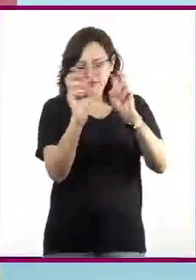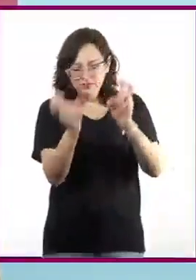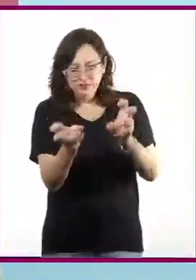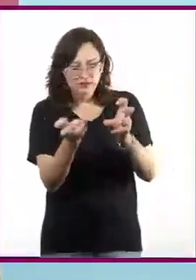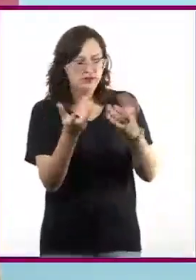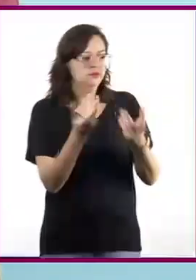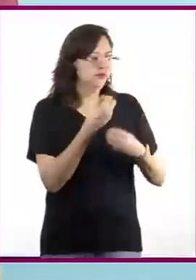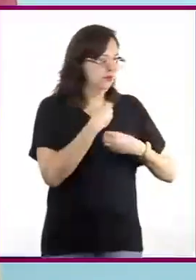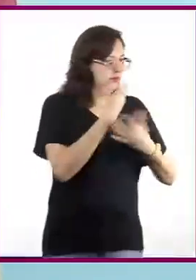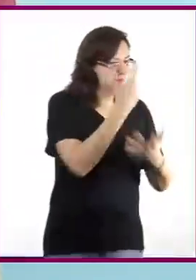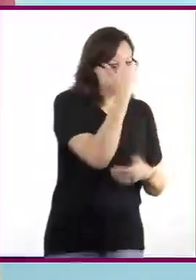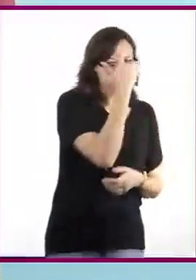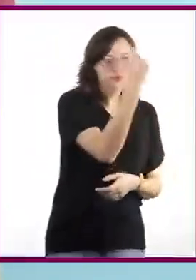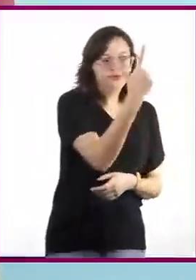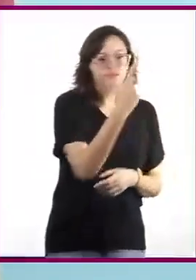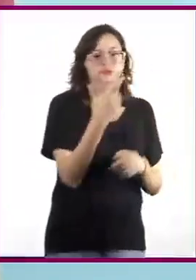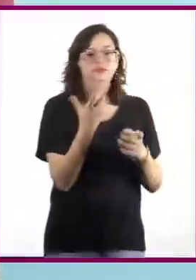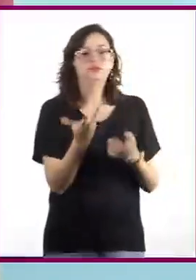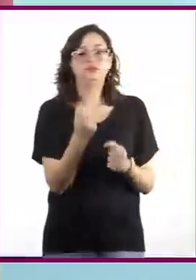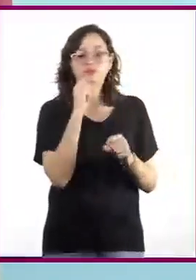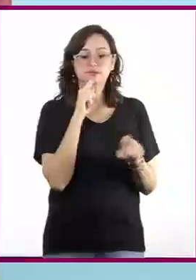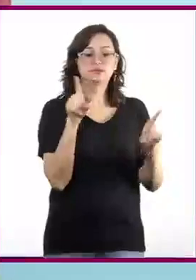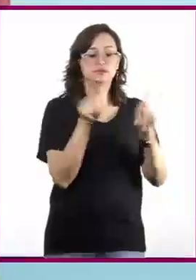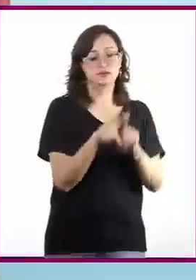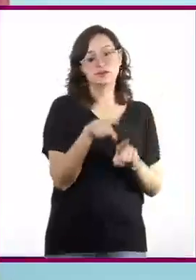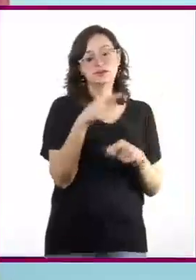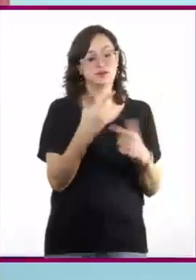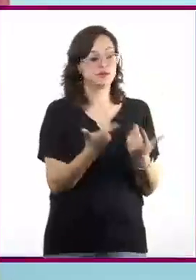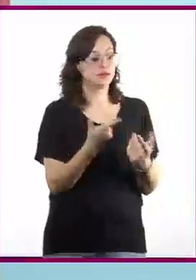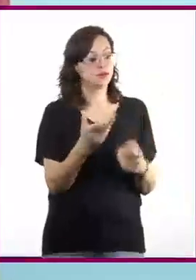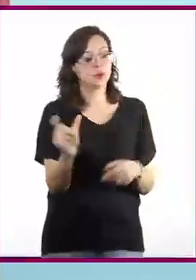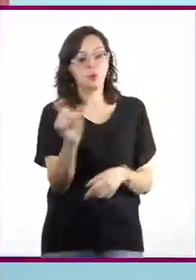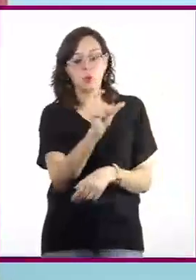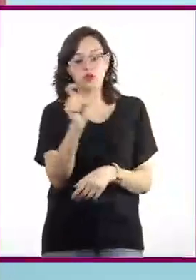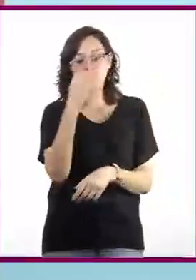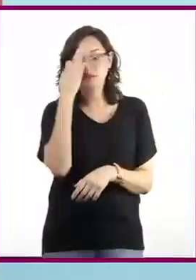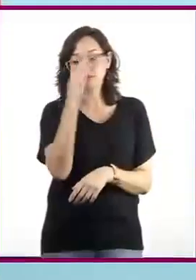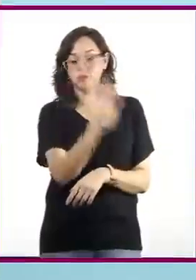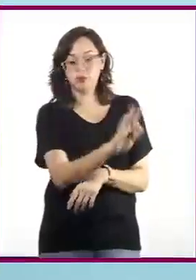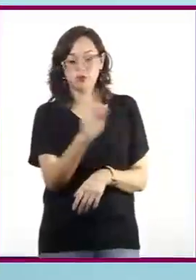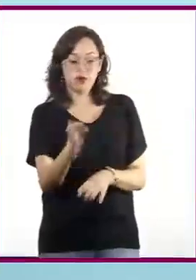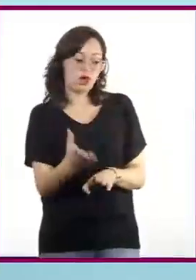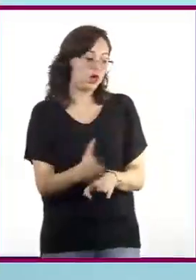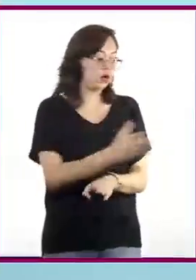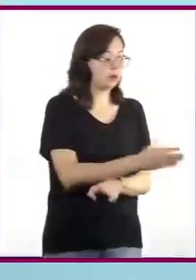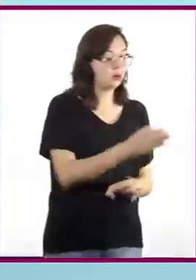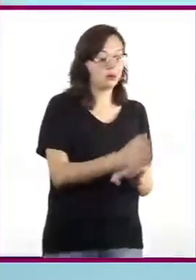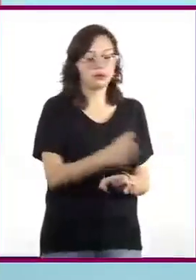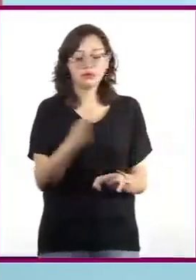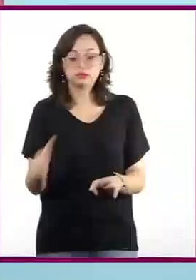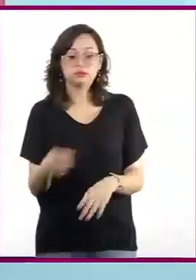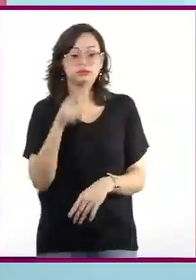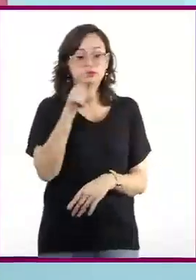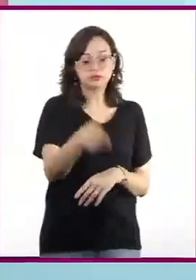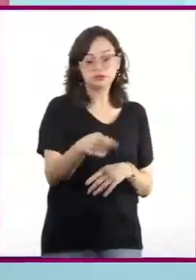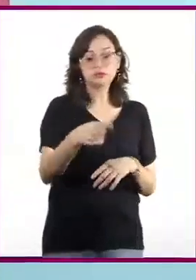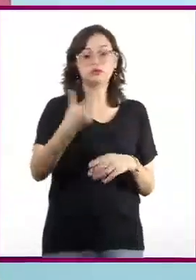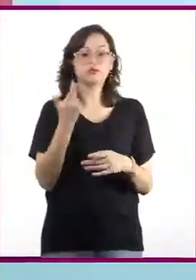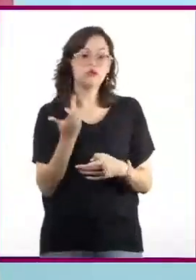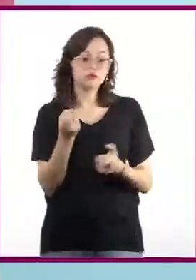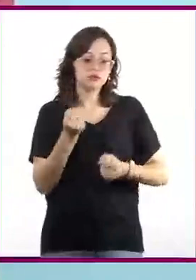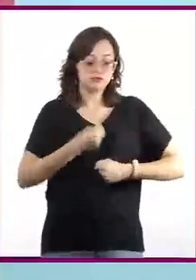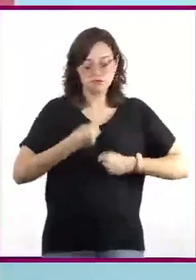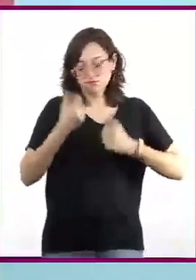el poeta y la generación a la que pertenece. A la hora de analizar o querer entender el poema,